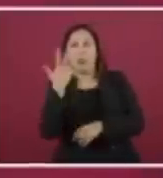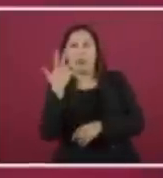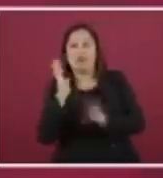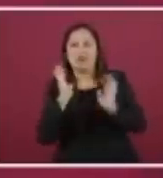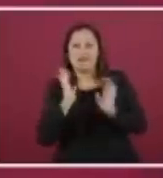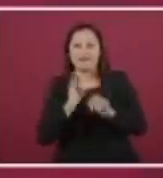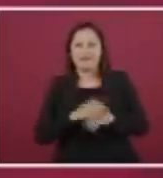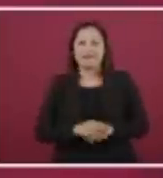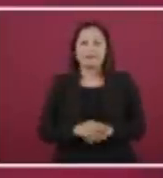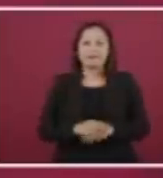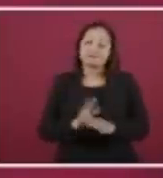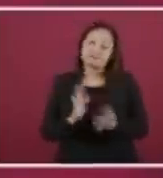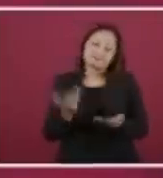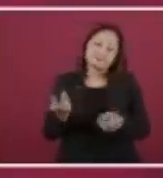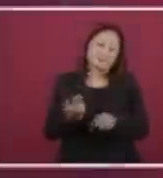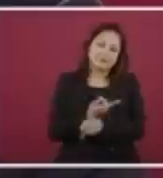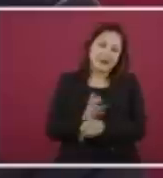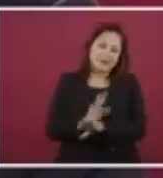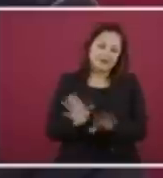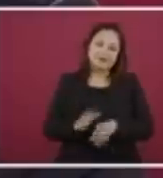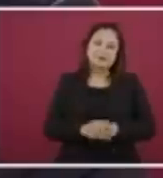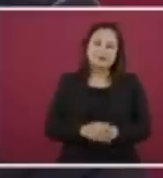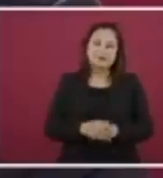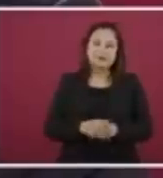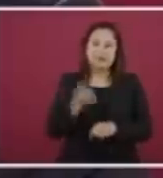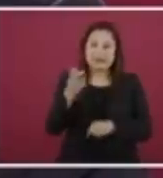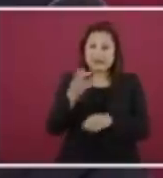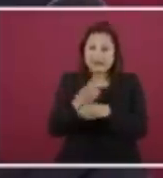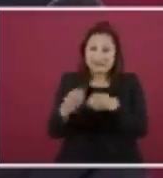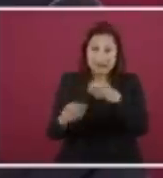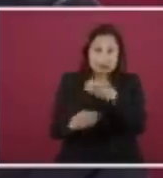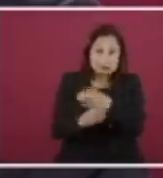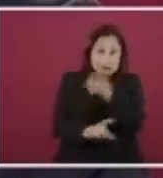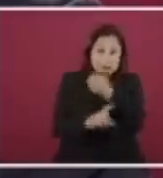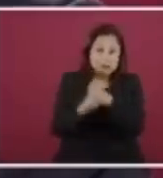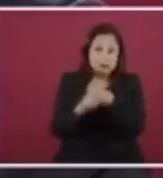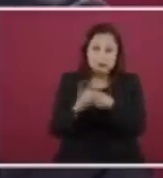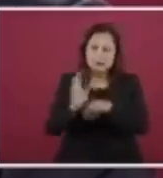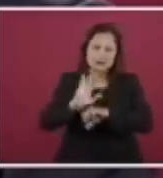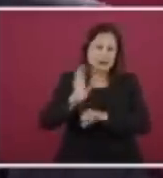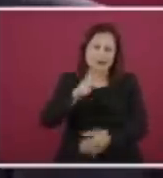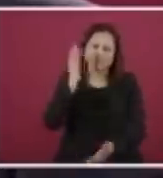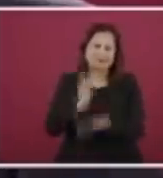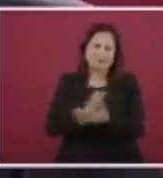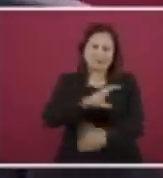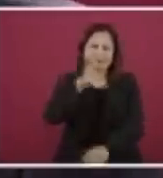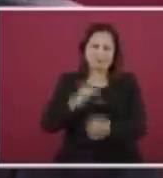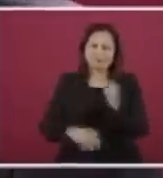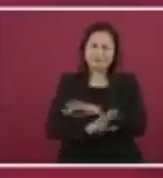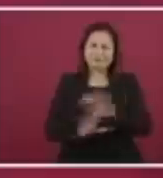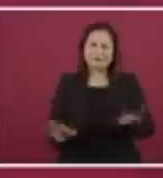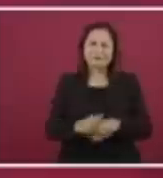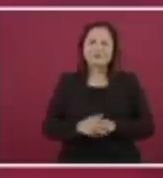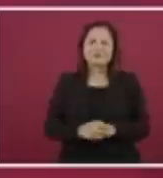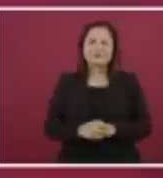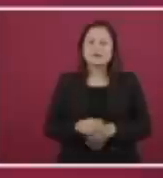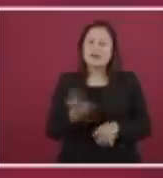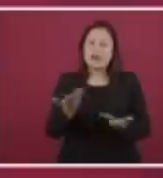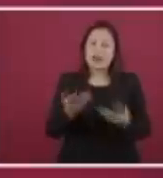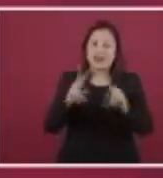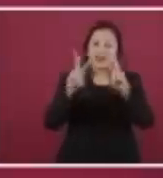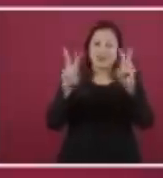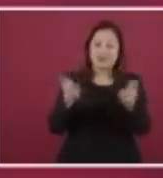Eso ya se acaba, se termina. Lo mismo ahora con los medicamentos